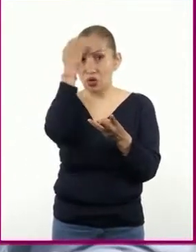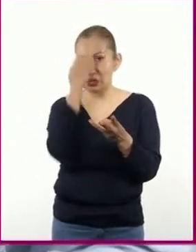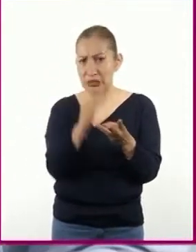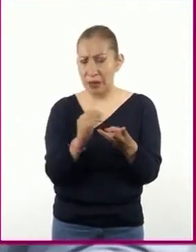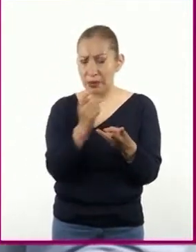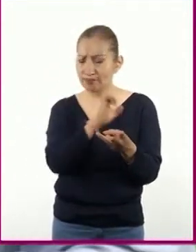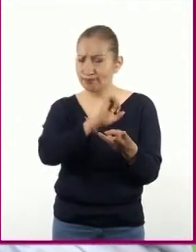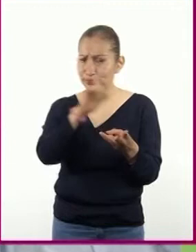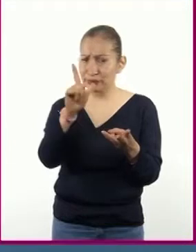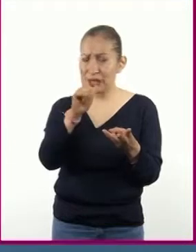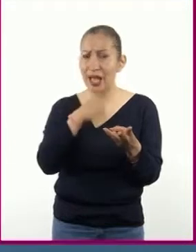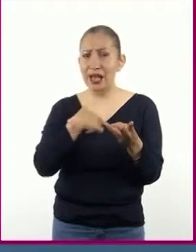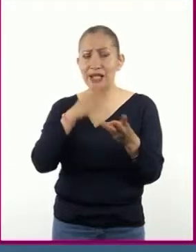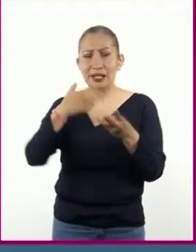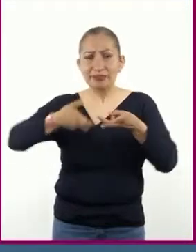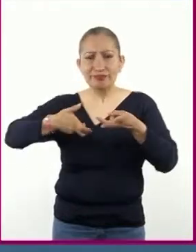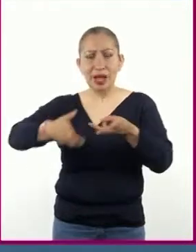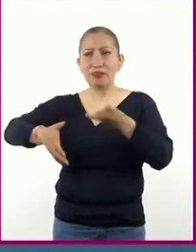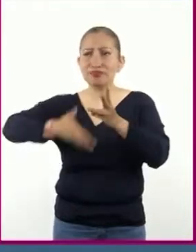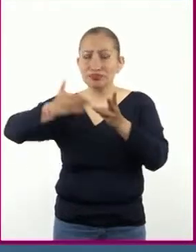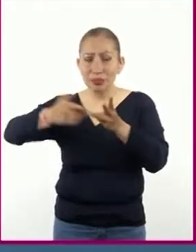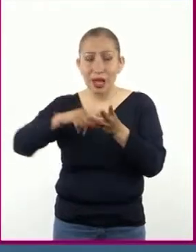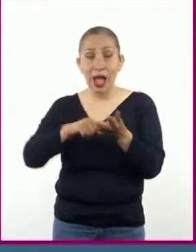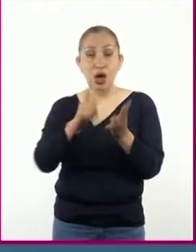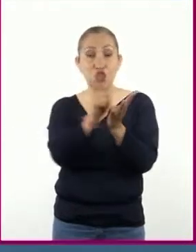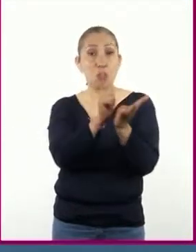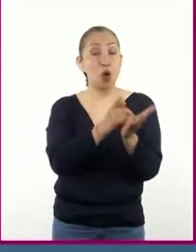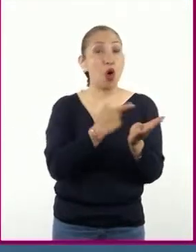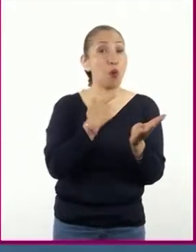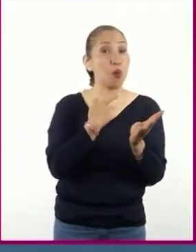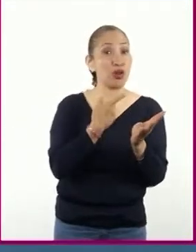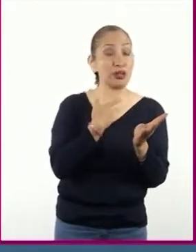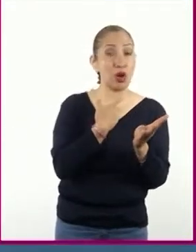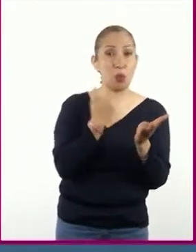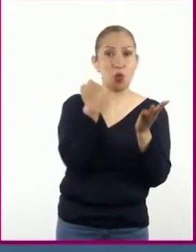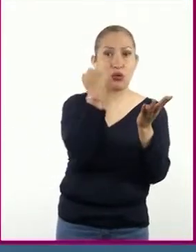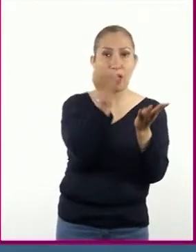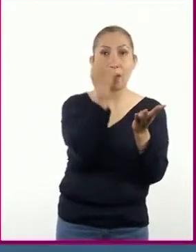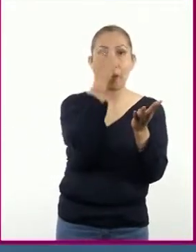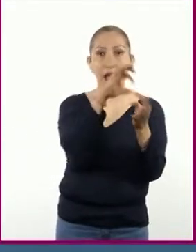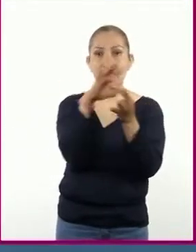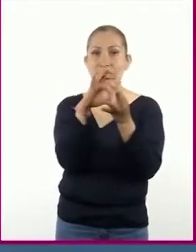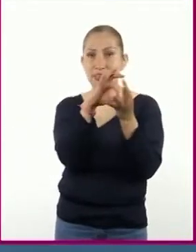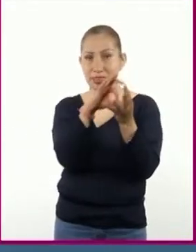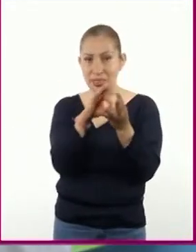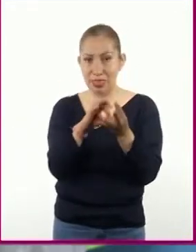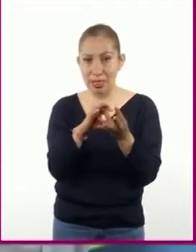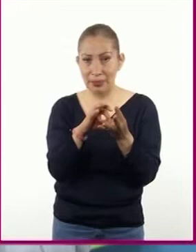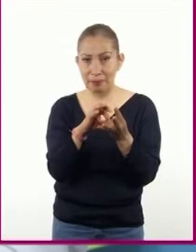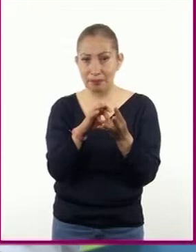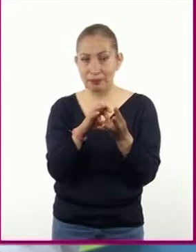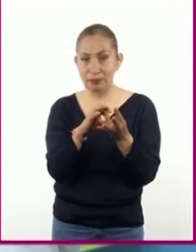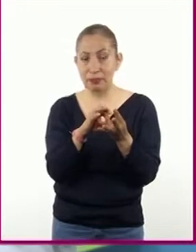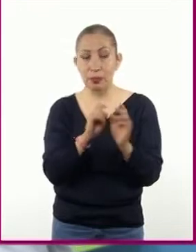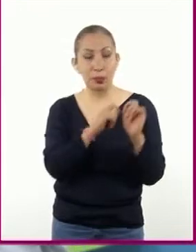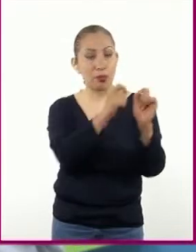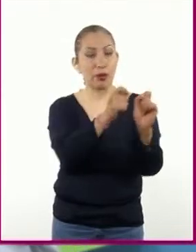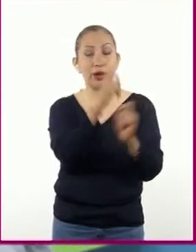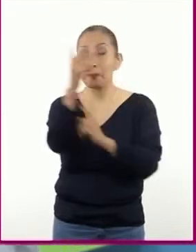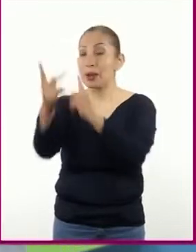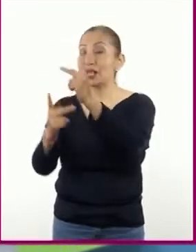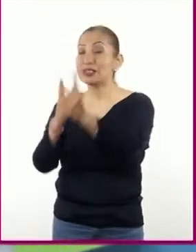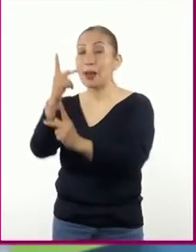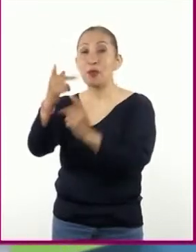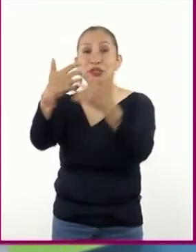especializado en infraestructura, el partido en el poder para que se unifique a todas las fuerzas políticas. Se asignaron préstamos